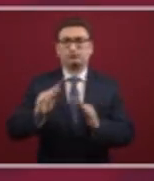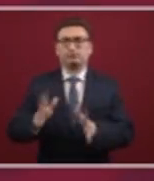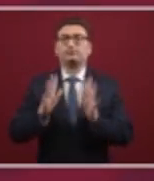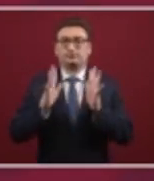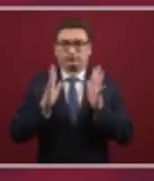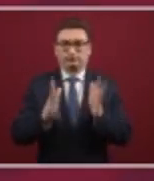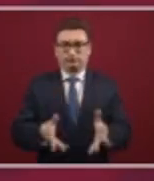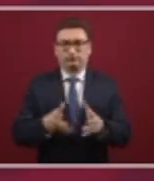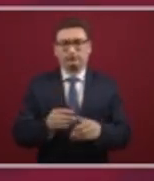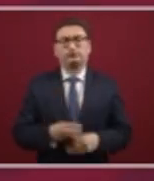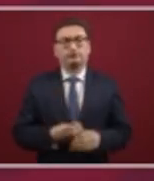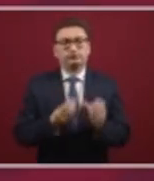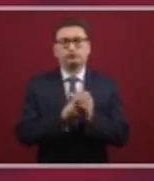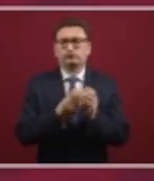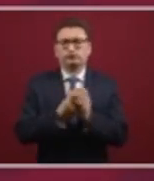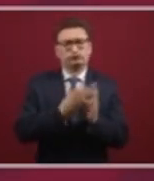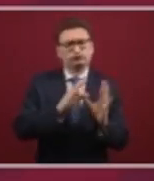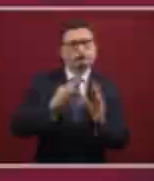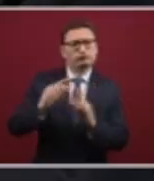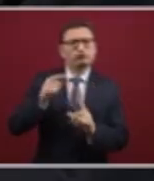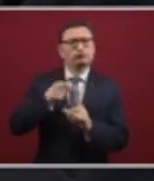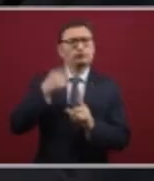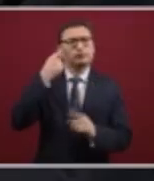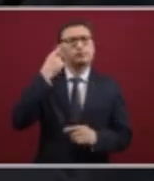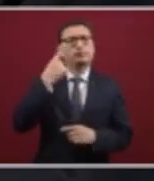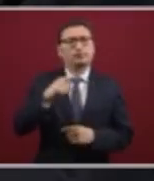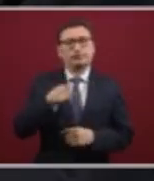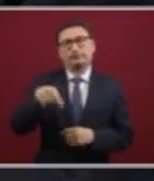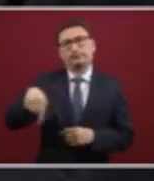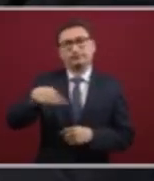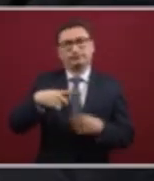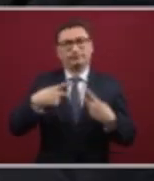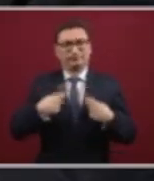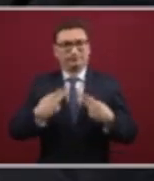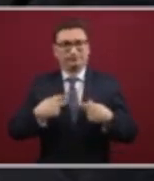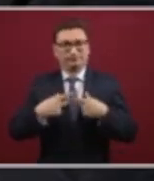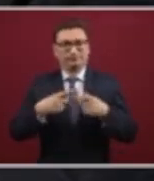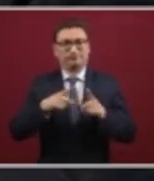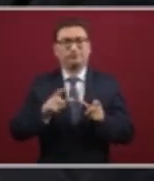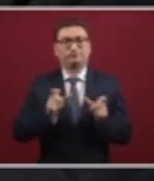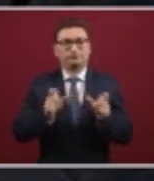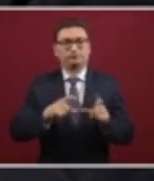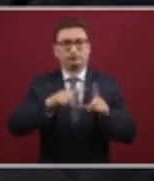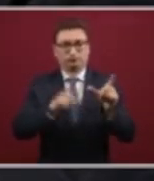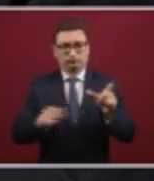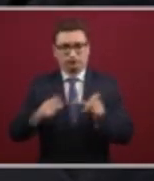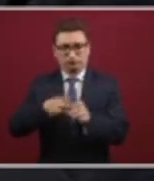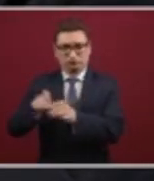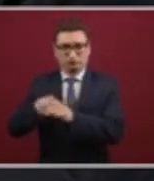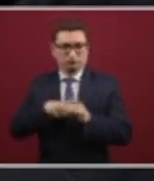capacitación, de formación de integrantes de guardias para la Guardia Nacional